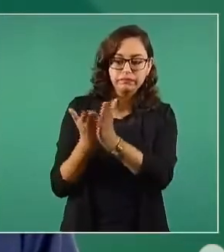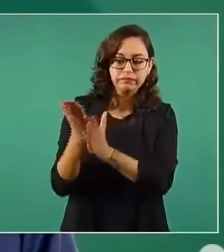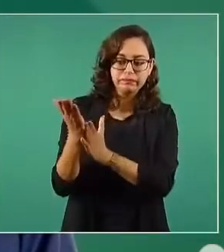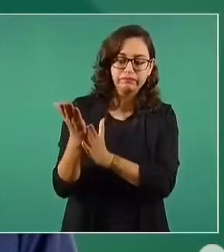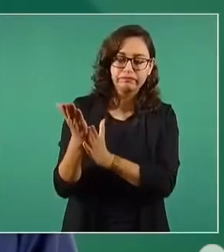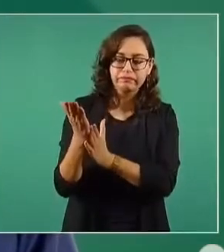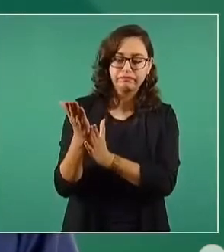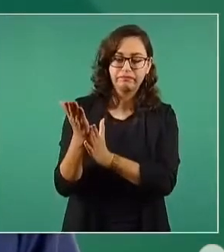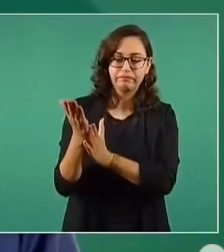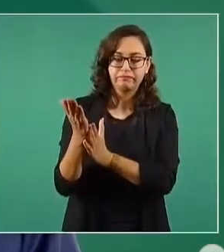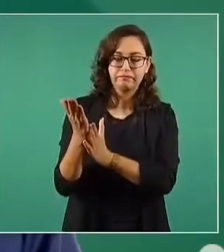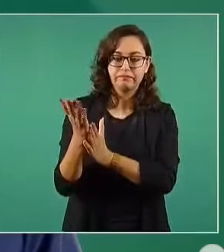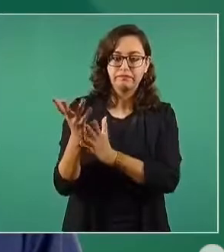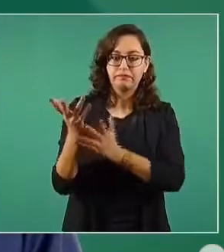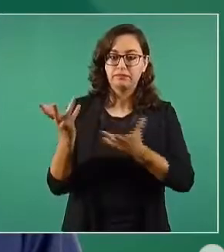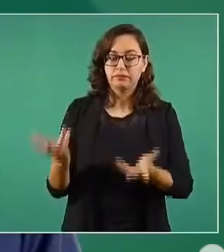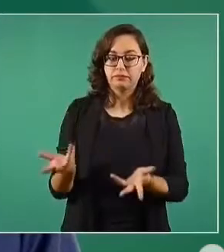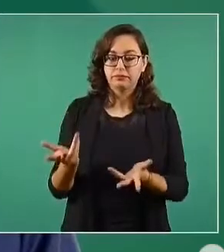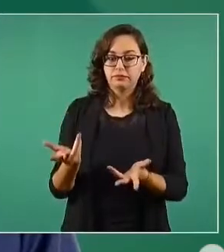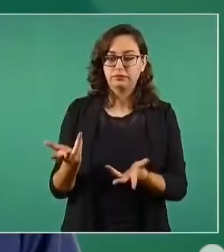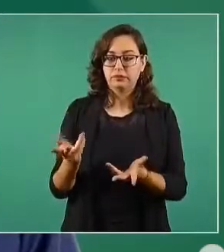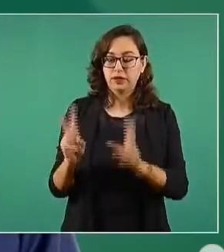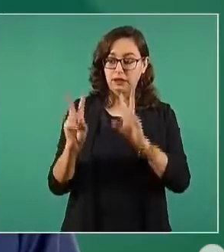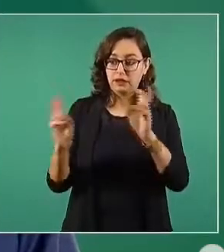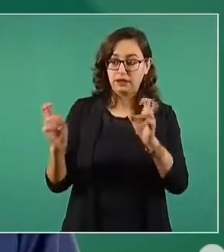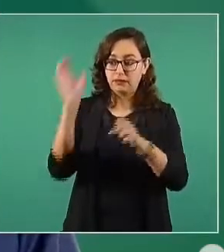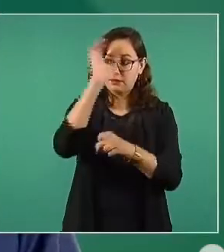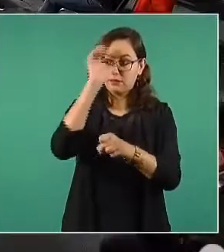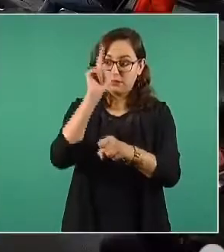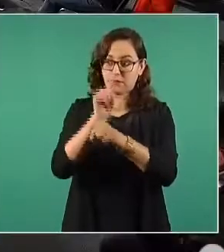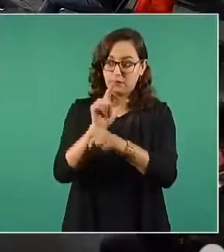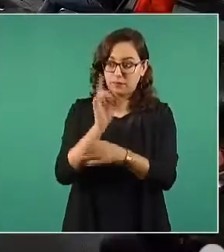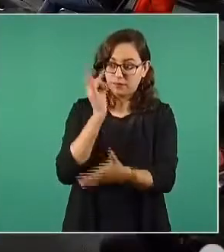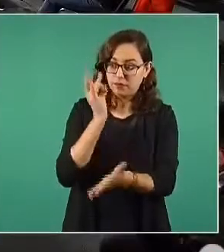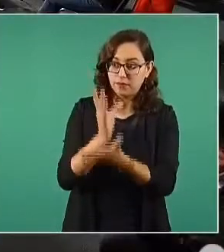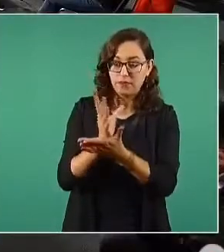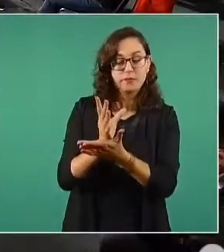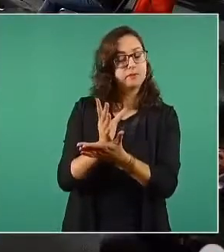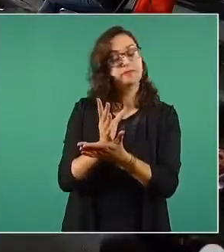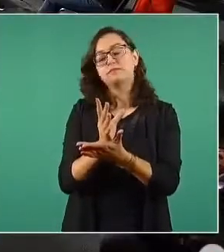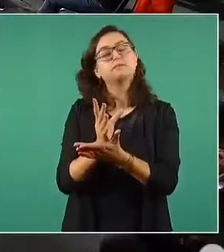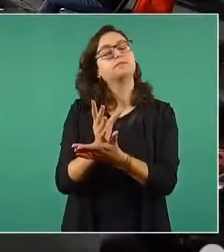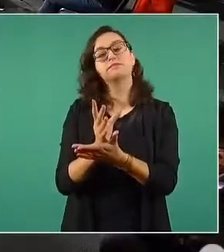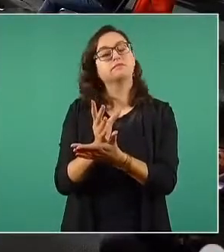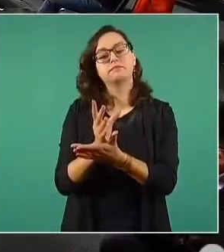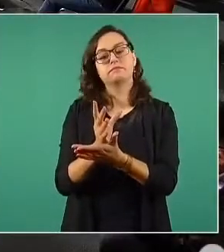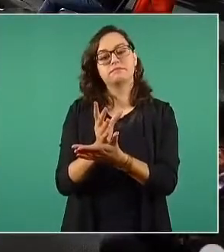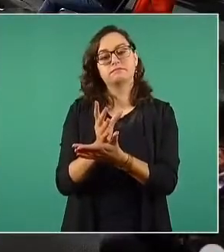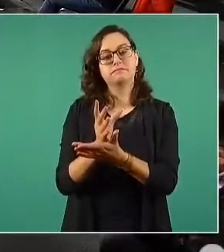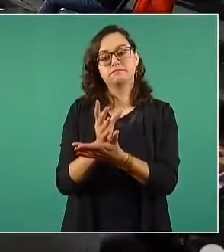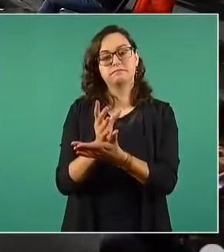porque no es nada más la cultura, es que tienen que